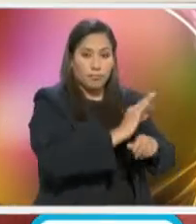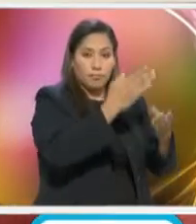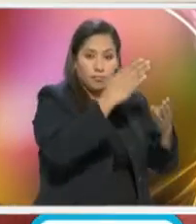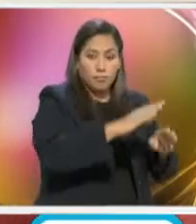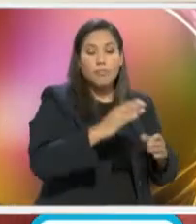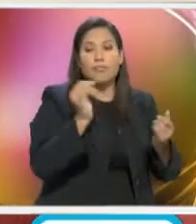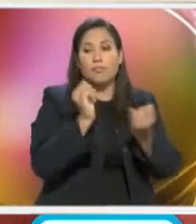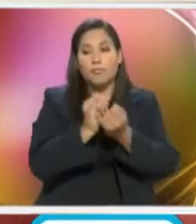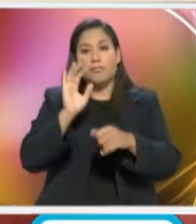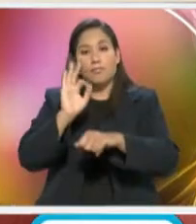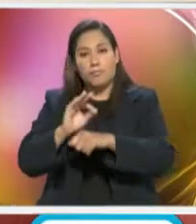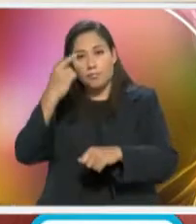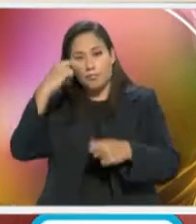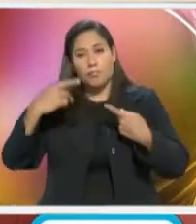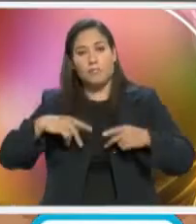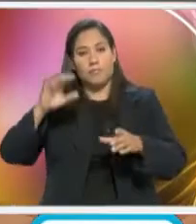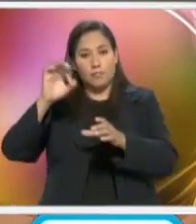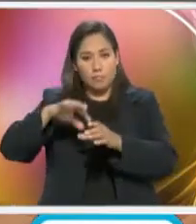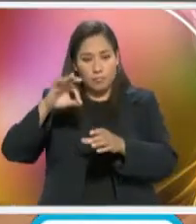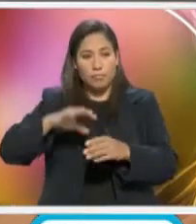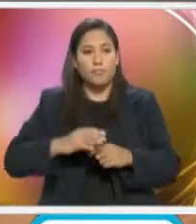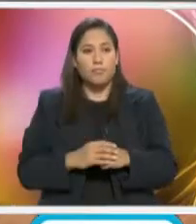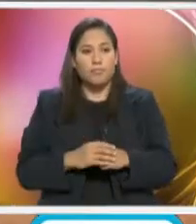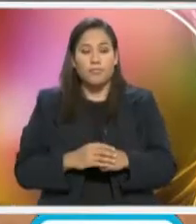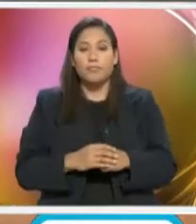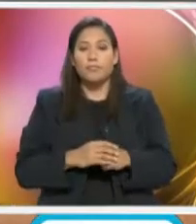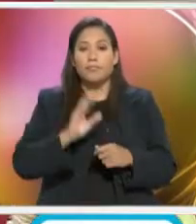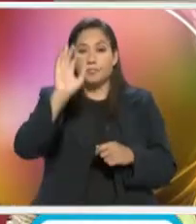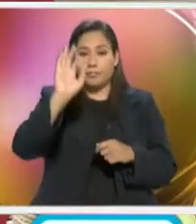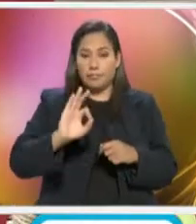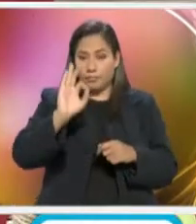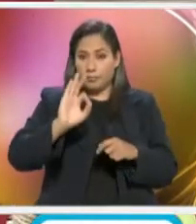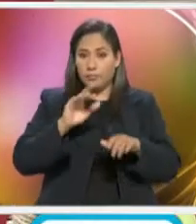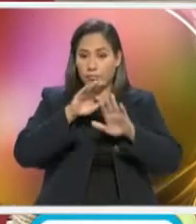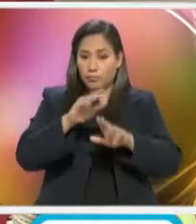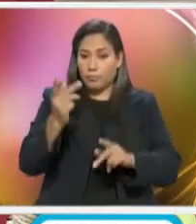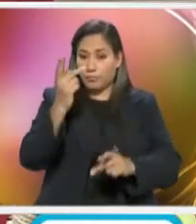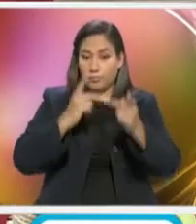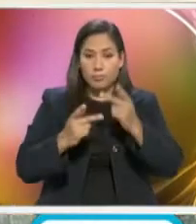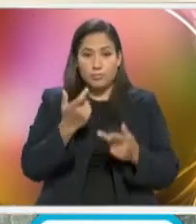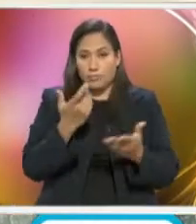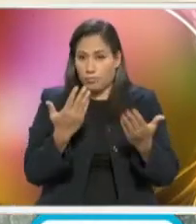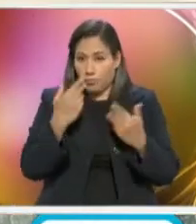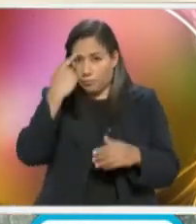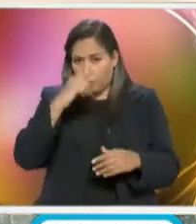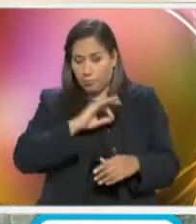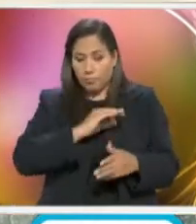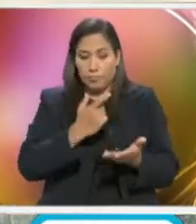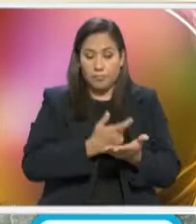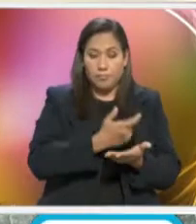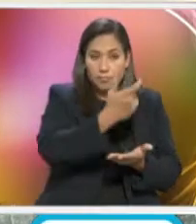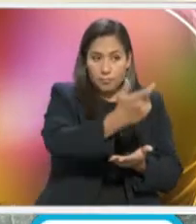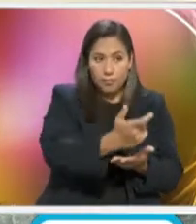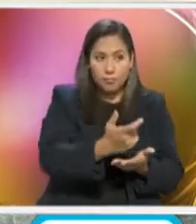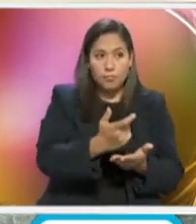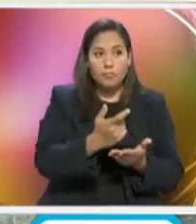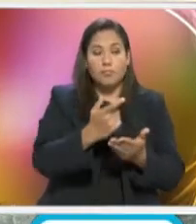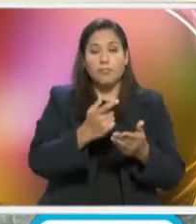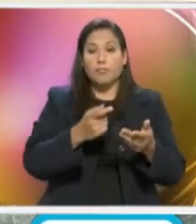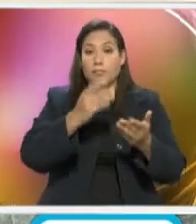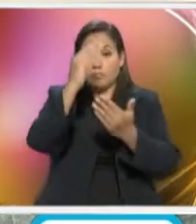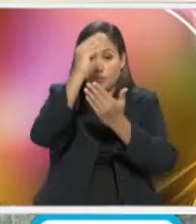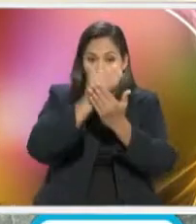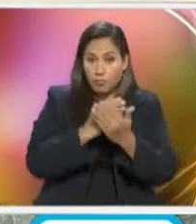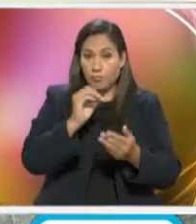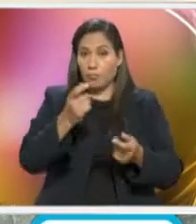a los ahorradores. Es decir, los intereses sobre el préstamo que no tenía yo para poder pagarlo, de alguna manera disminuyeron o se controlaron